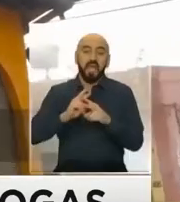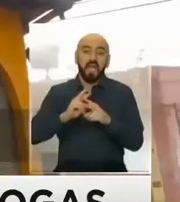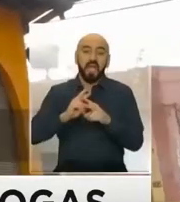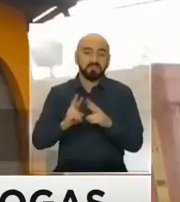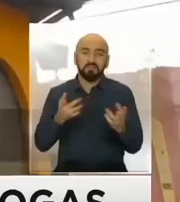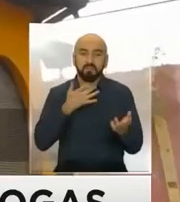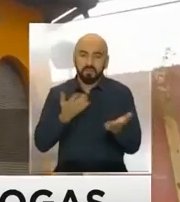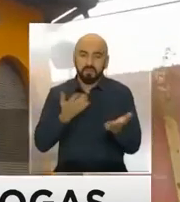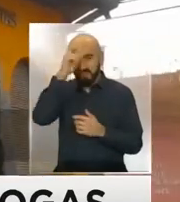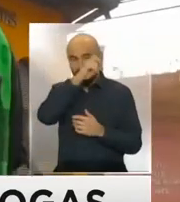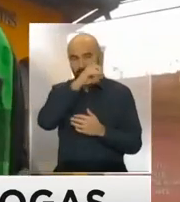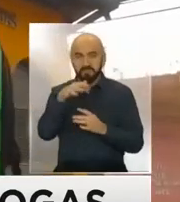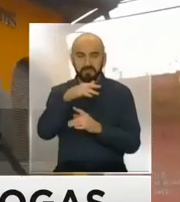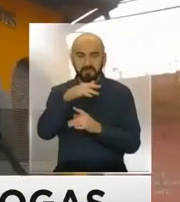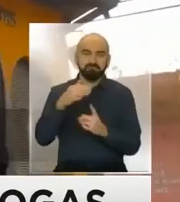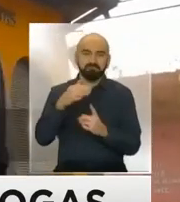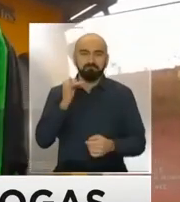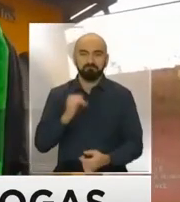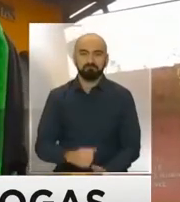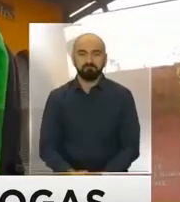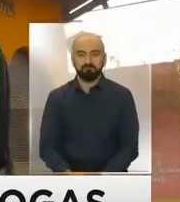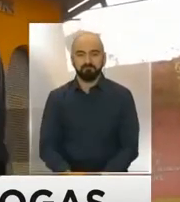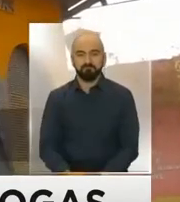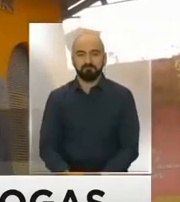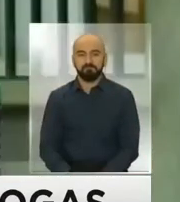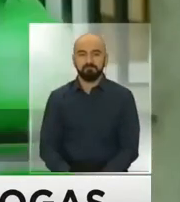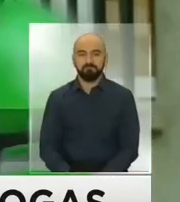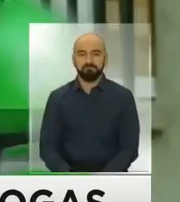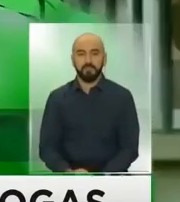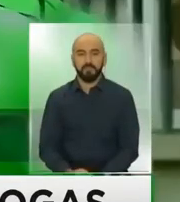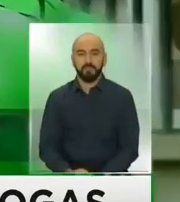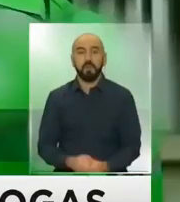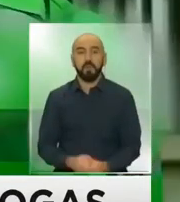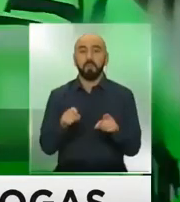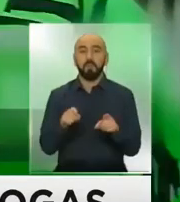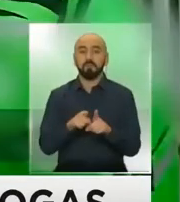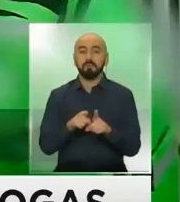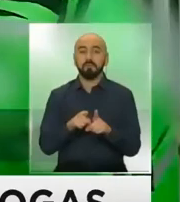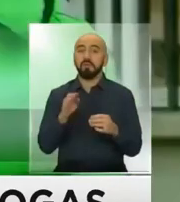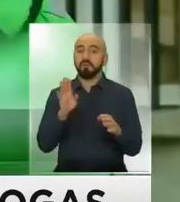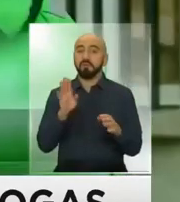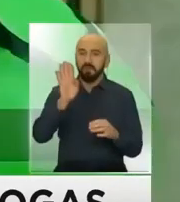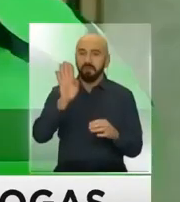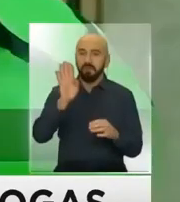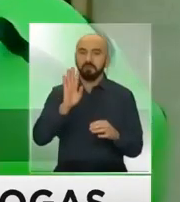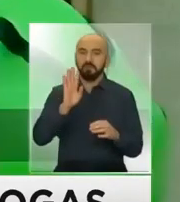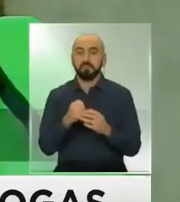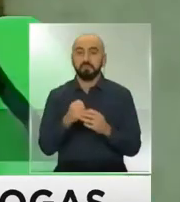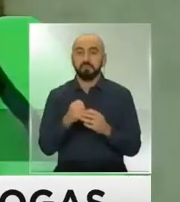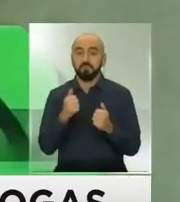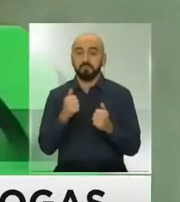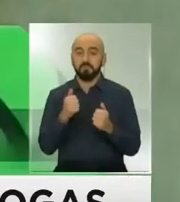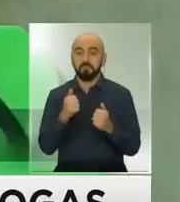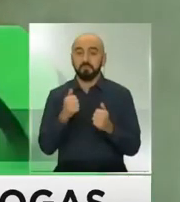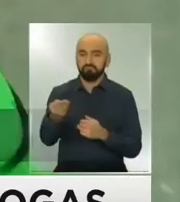no lo... Adiós. Sí. Ahí no. Tiene, parcerito. Sí, compa. Todos los días. Todos los días. Todos los días, hasta las 12 le estamos dando. Hasta las 12 de la noche. A las